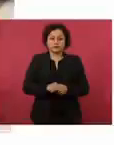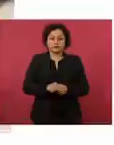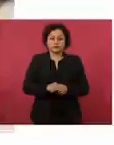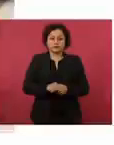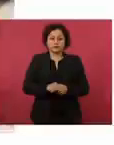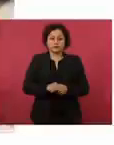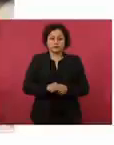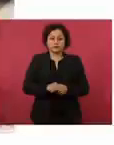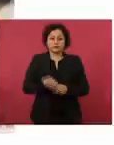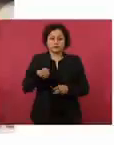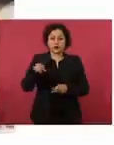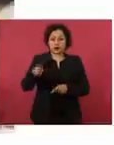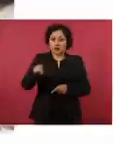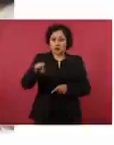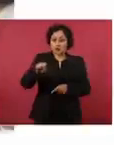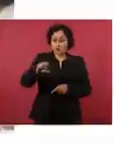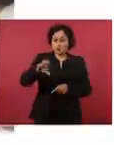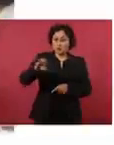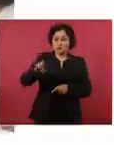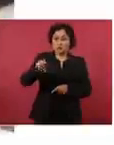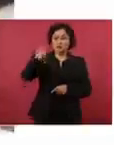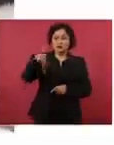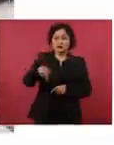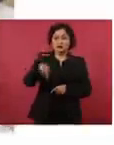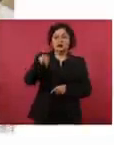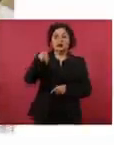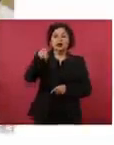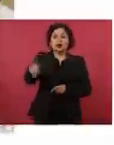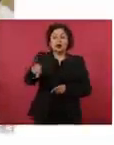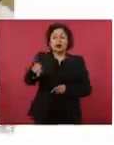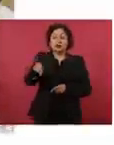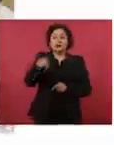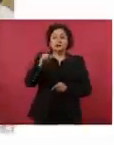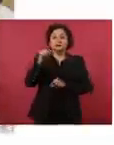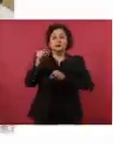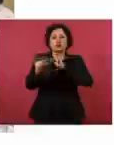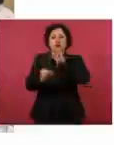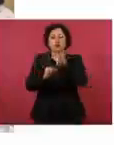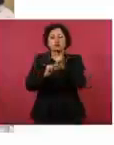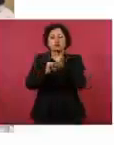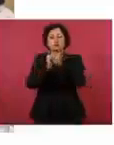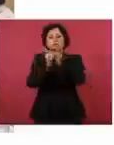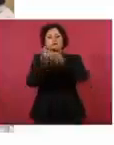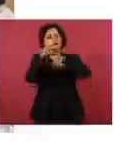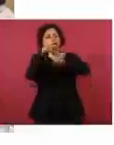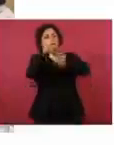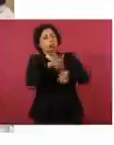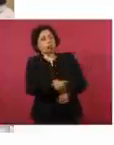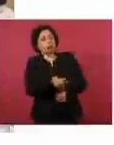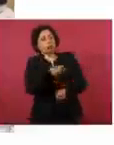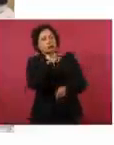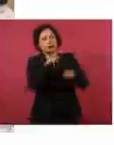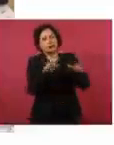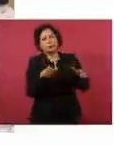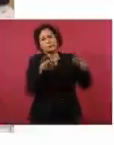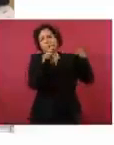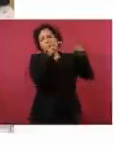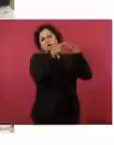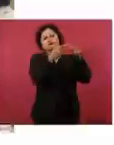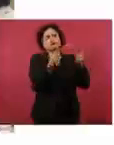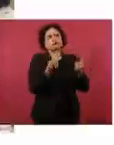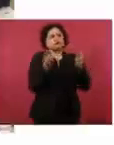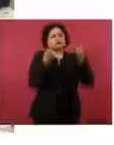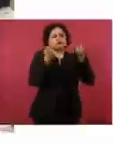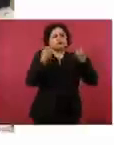La Suprema Corte se convirtió en defensora de las élites, de la oligarquía, de los